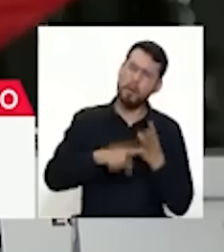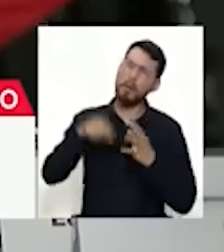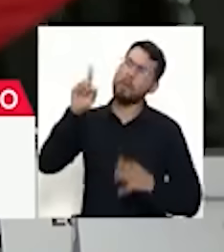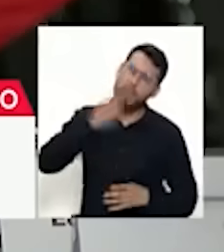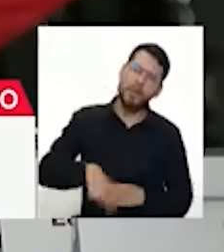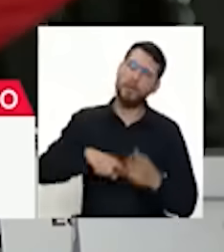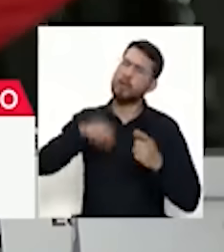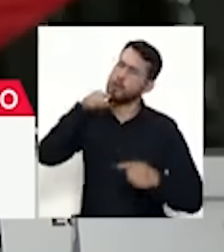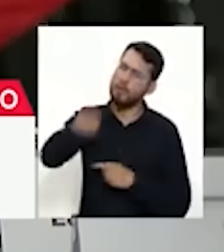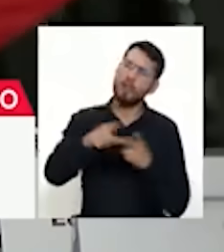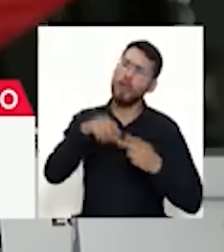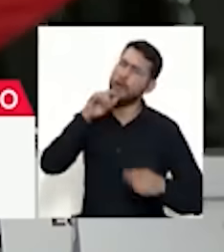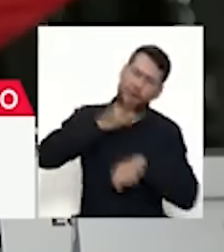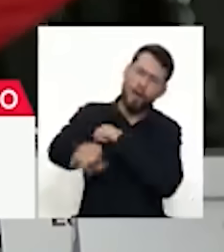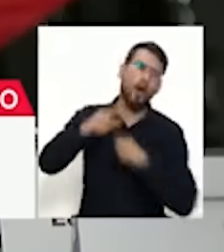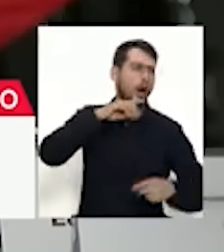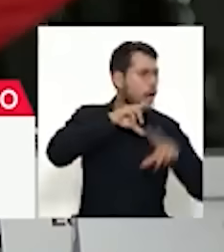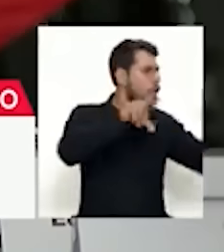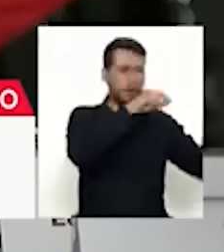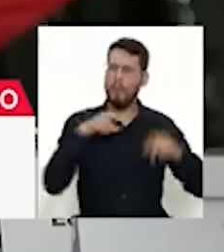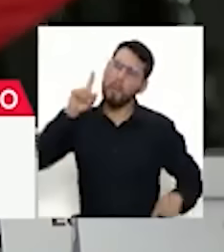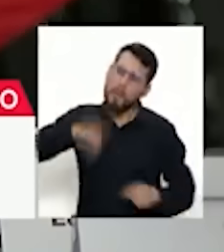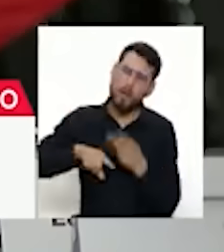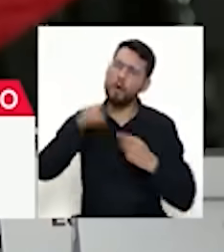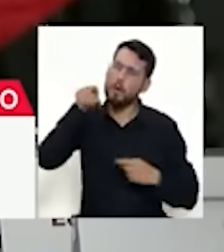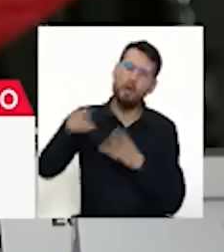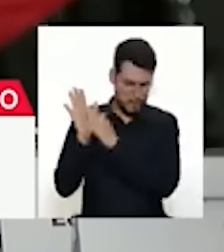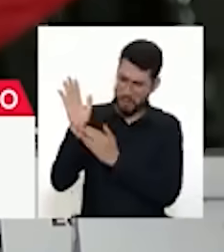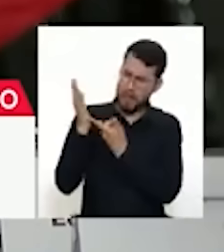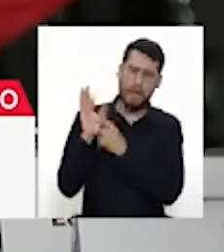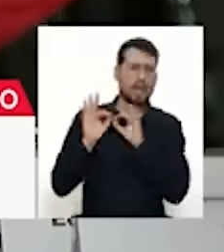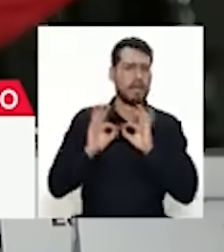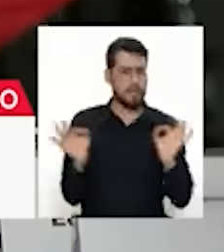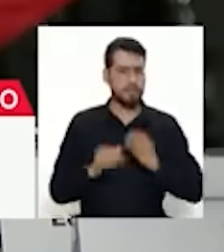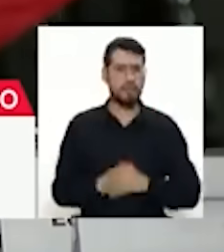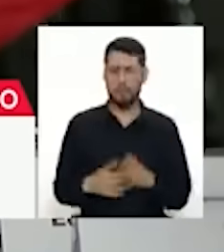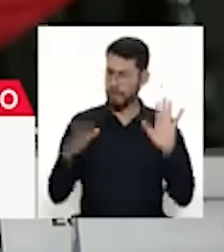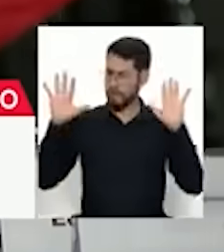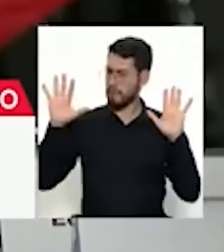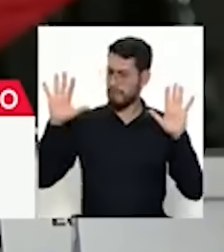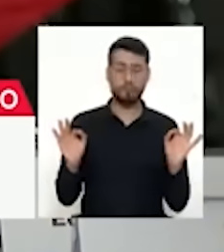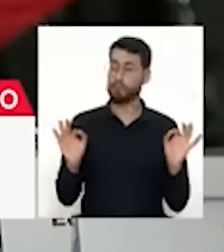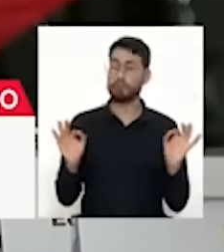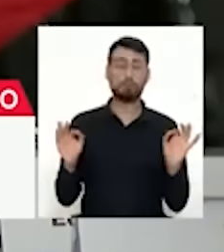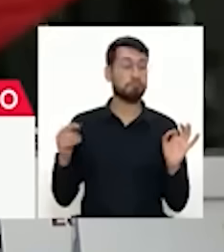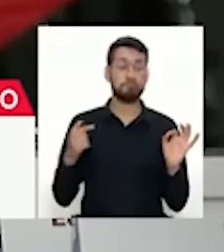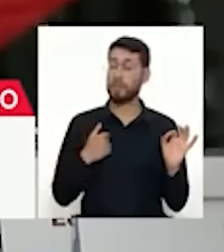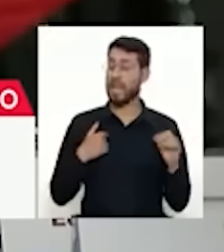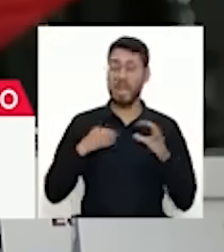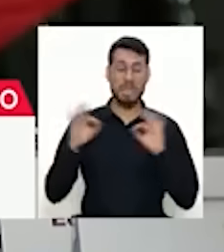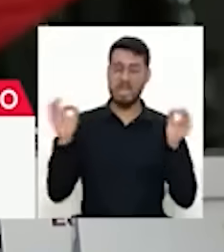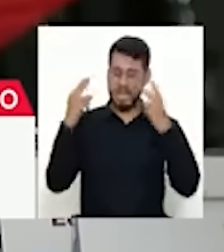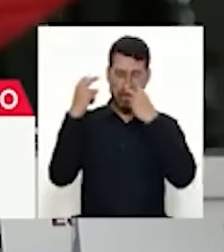difam te miento te insulto te diamo te miento qué pensarían de ti y mis manos están limpias ninguna